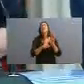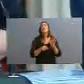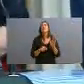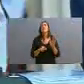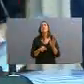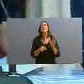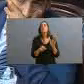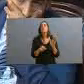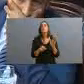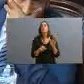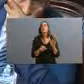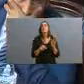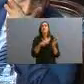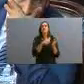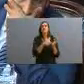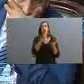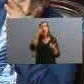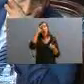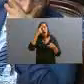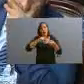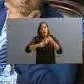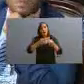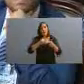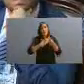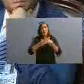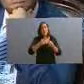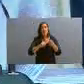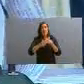una acordada,